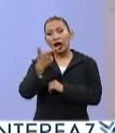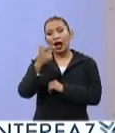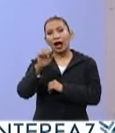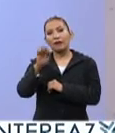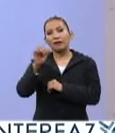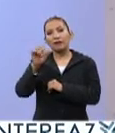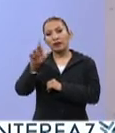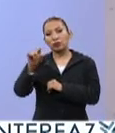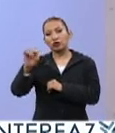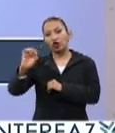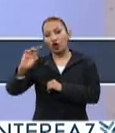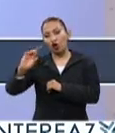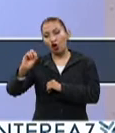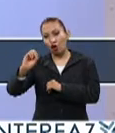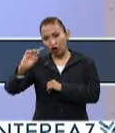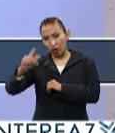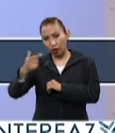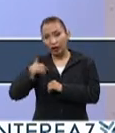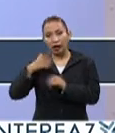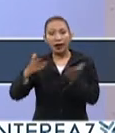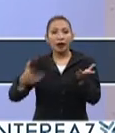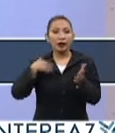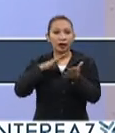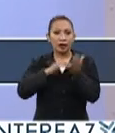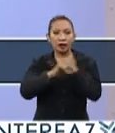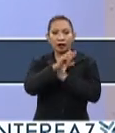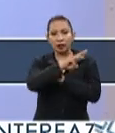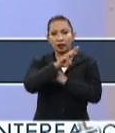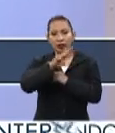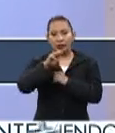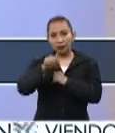www.fundacionganfer.org. La página de Pasos para la Paz es